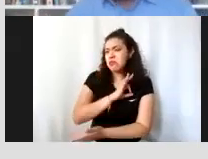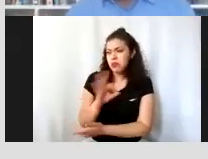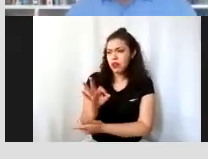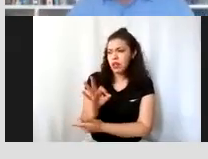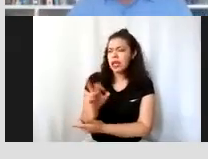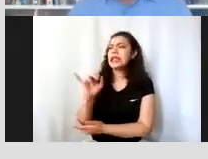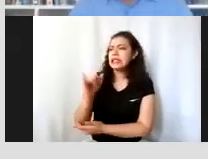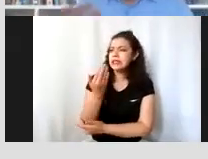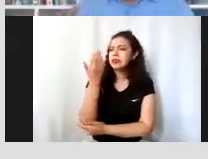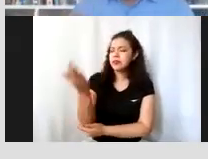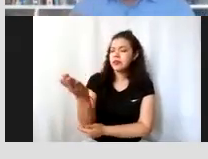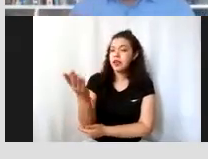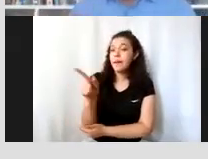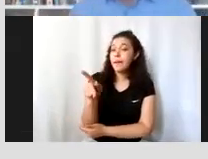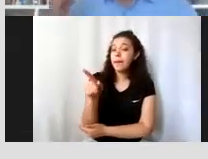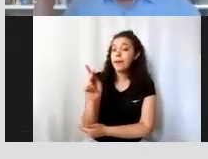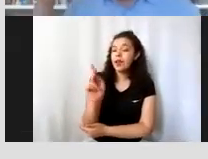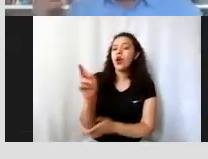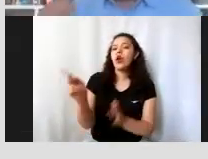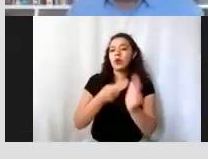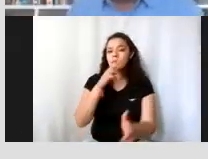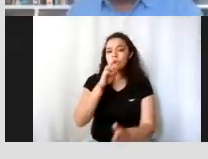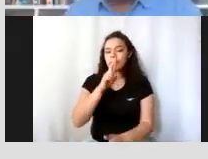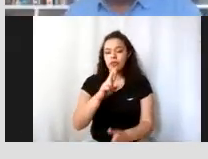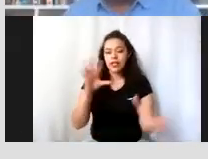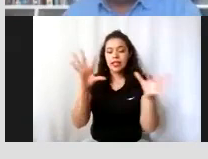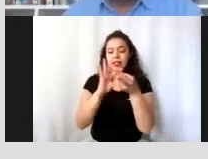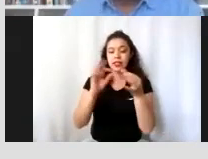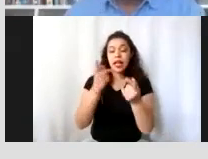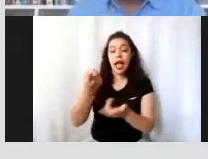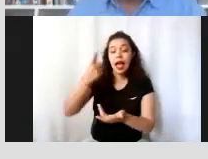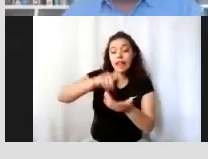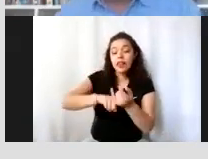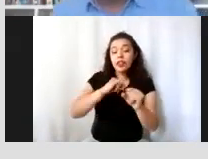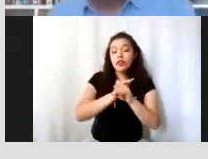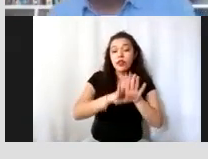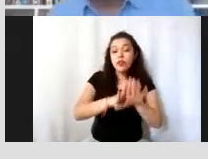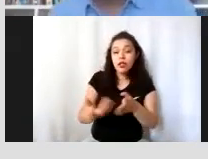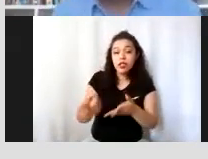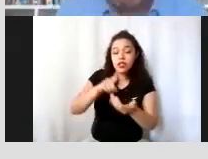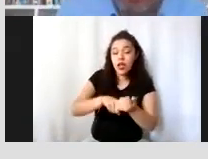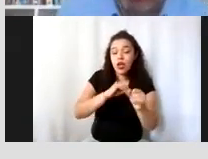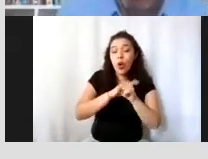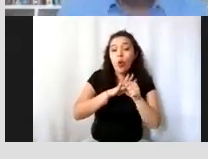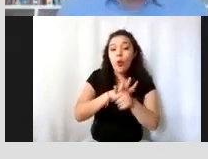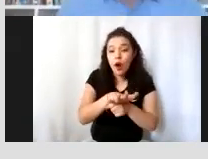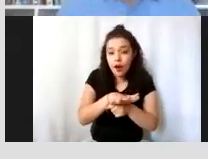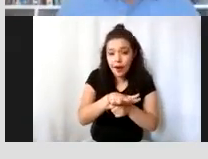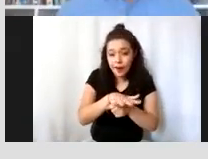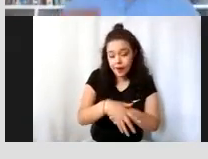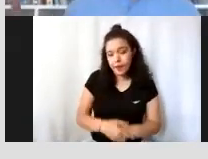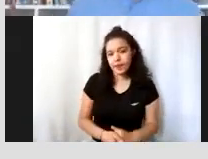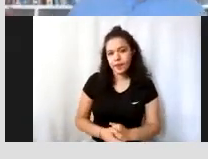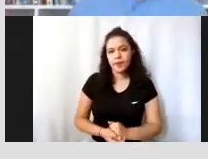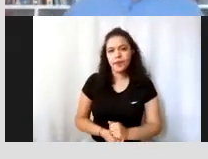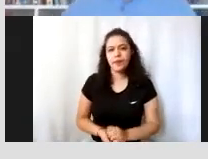solicítenlo, pero repito, desglosen el tipo de datos personales que vienen en una credencial de elector.